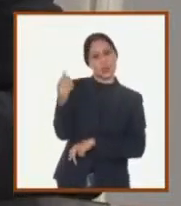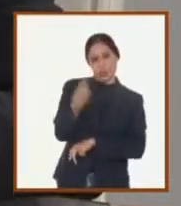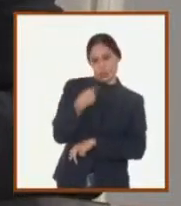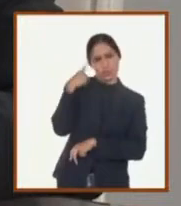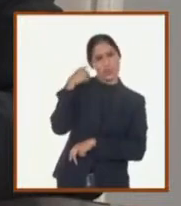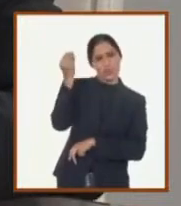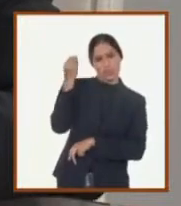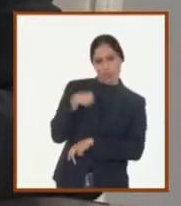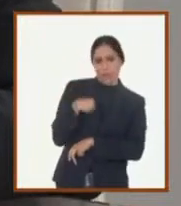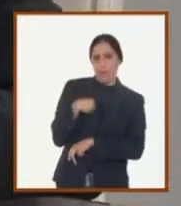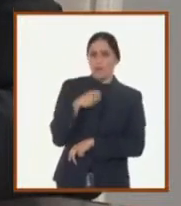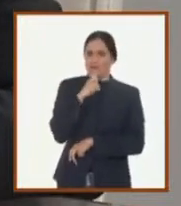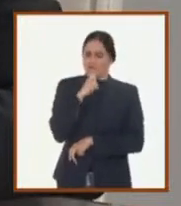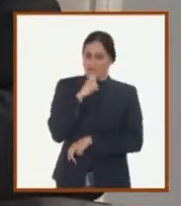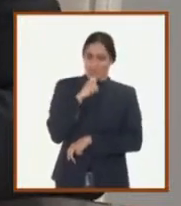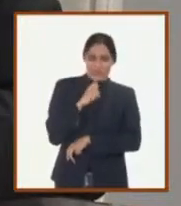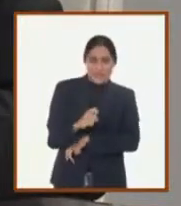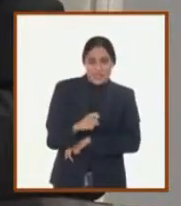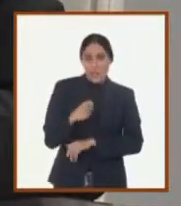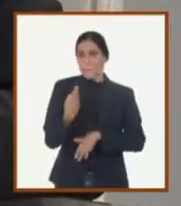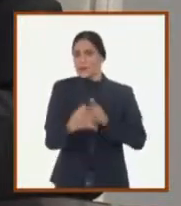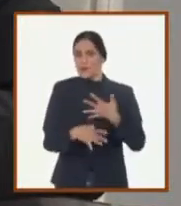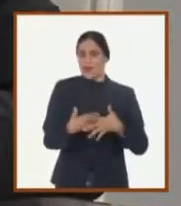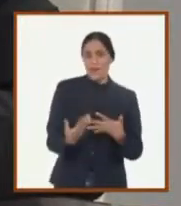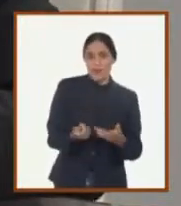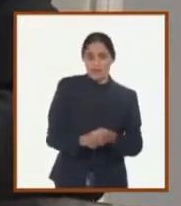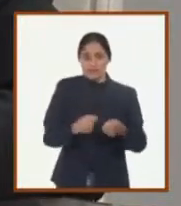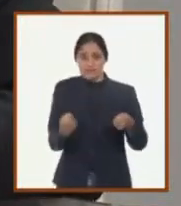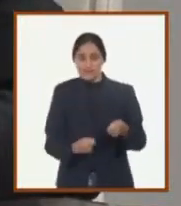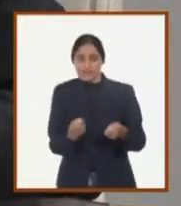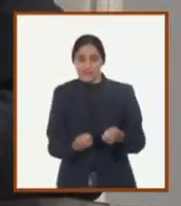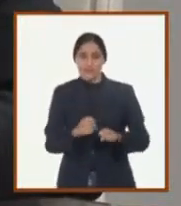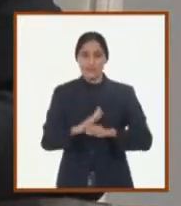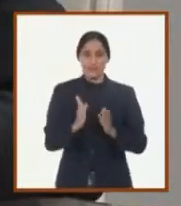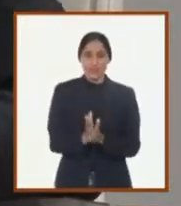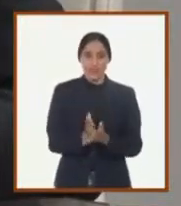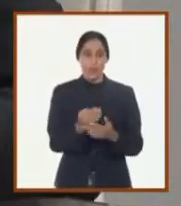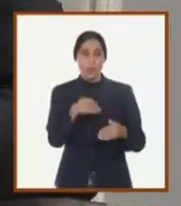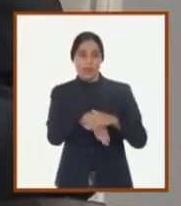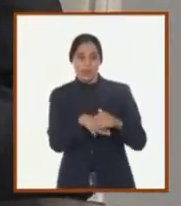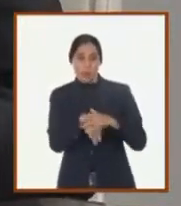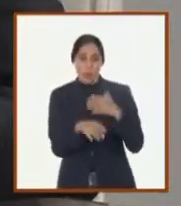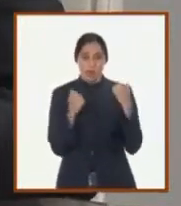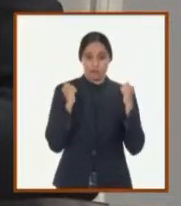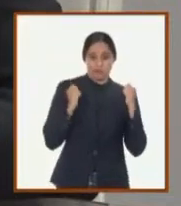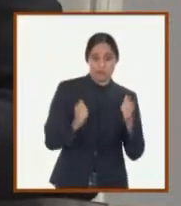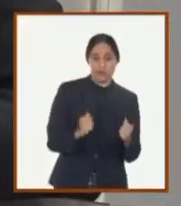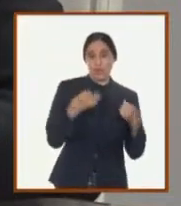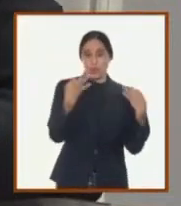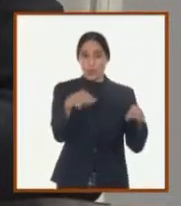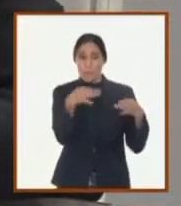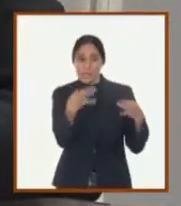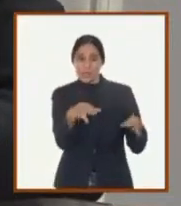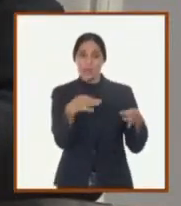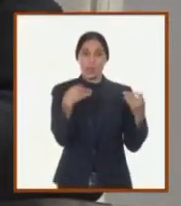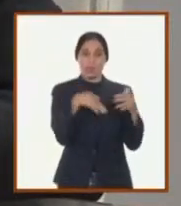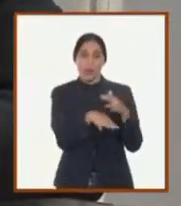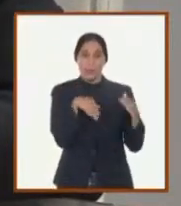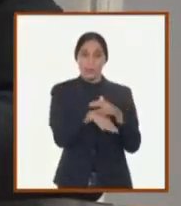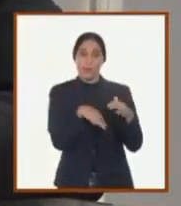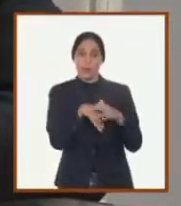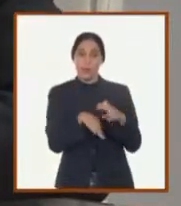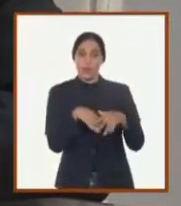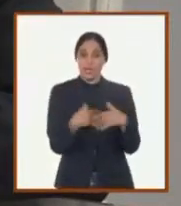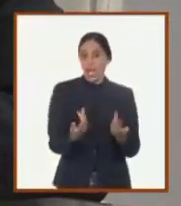una guerrilla eh conservar documento Tiene sus riesgos una mochila que cae en un en un